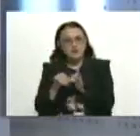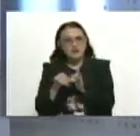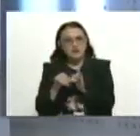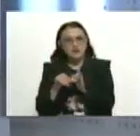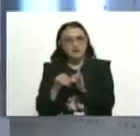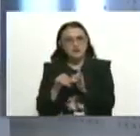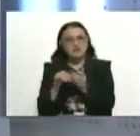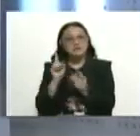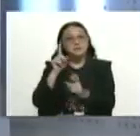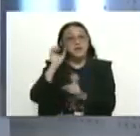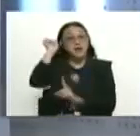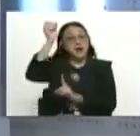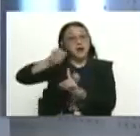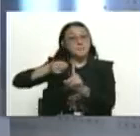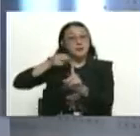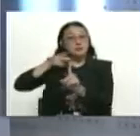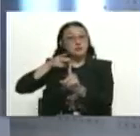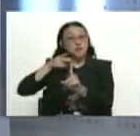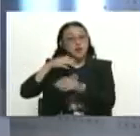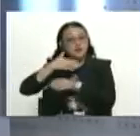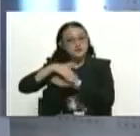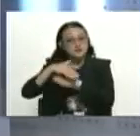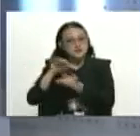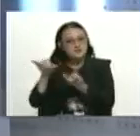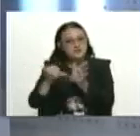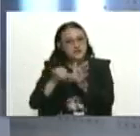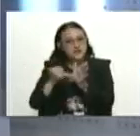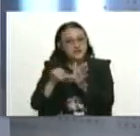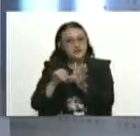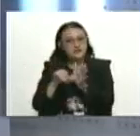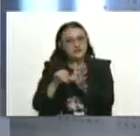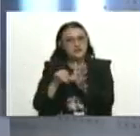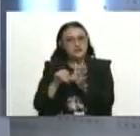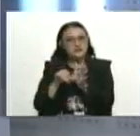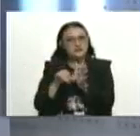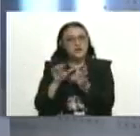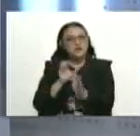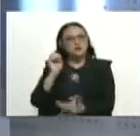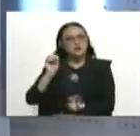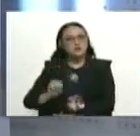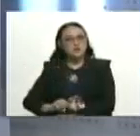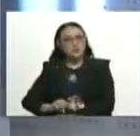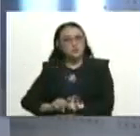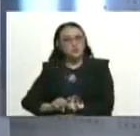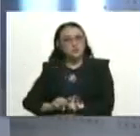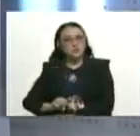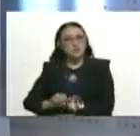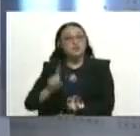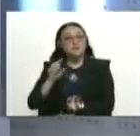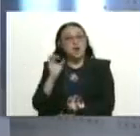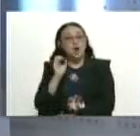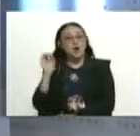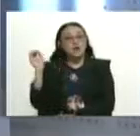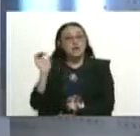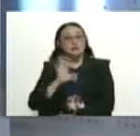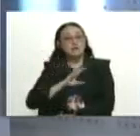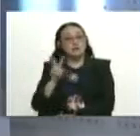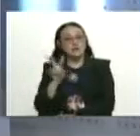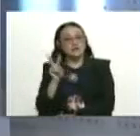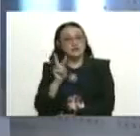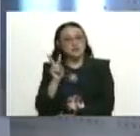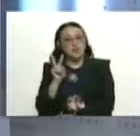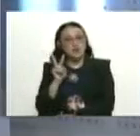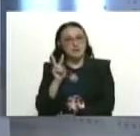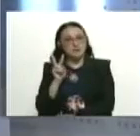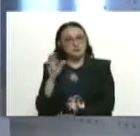también Amazonas, y que es fronterizo, un territorio estratégico hacia el sur y también hacia el oriente venezolano. Ahí está el